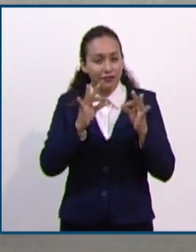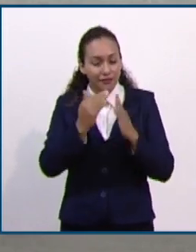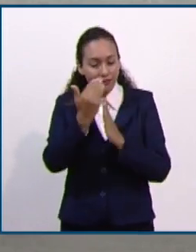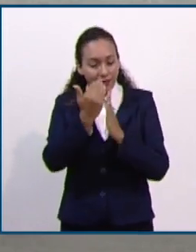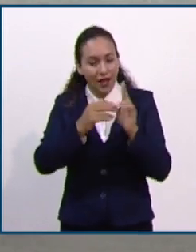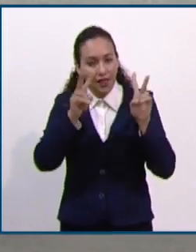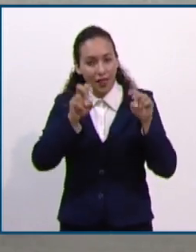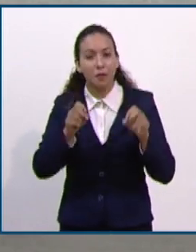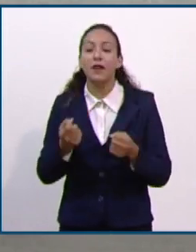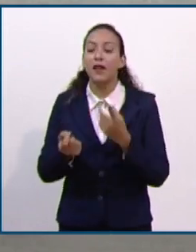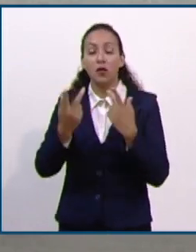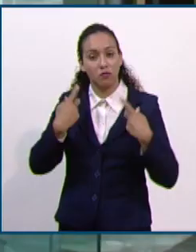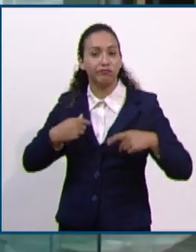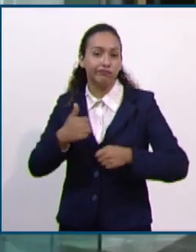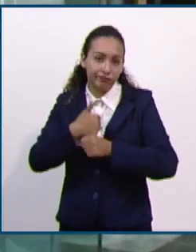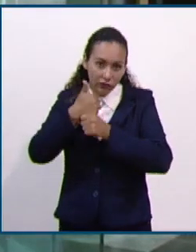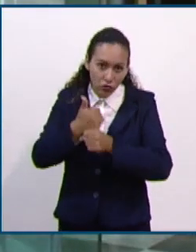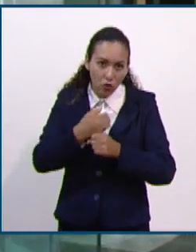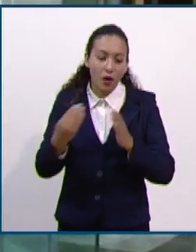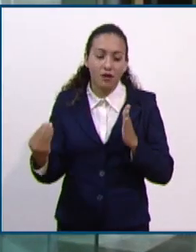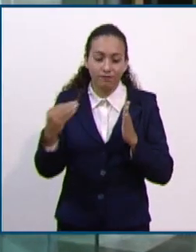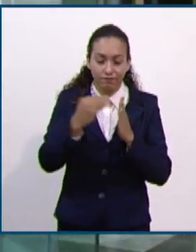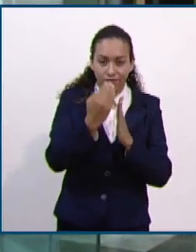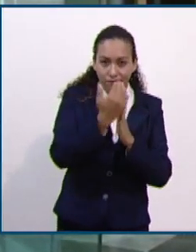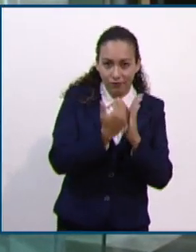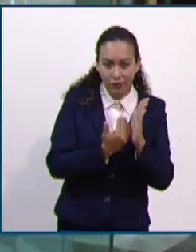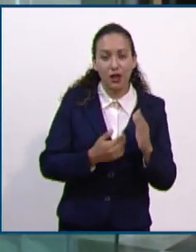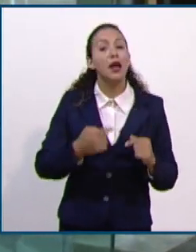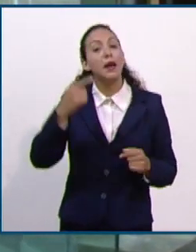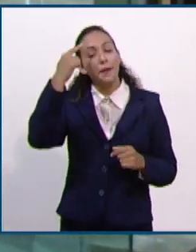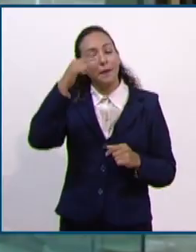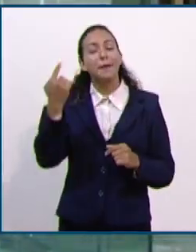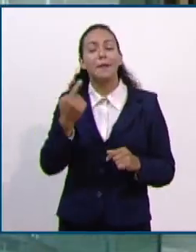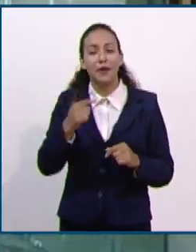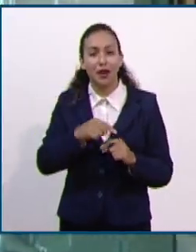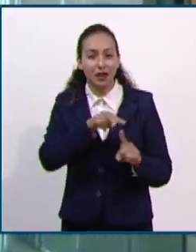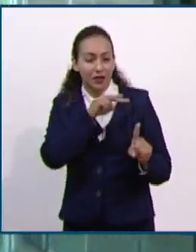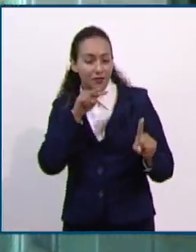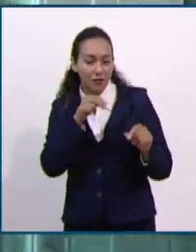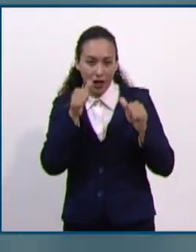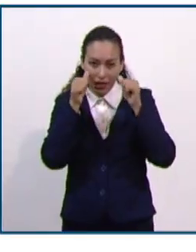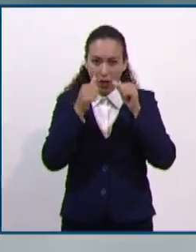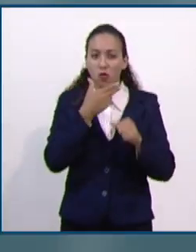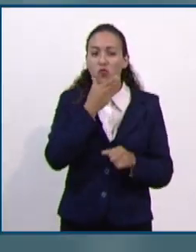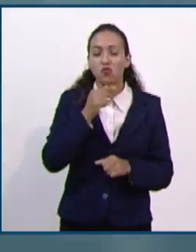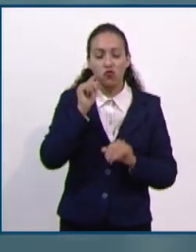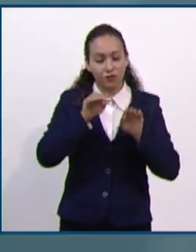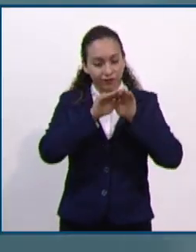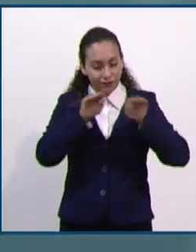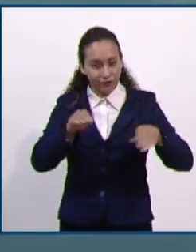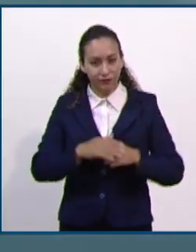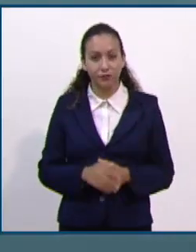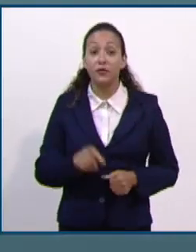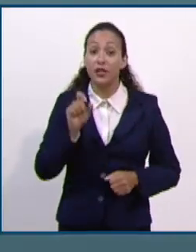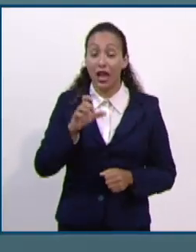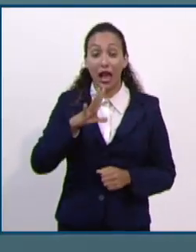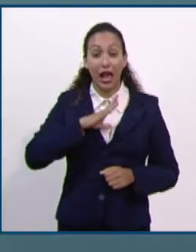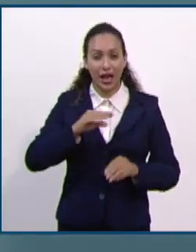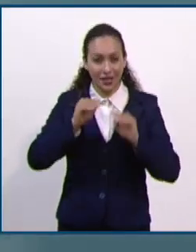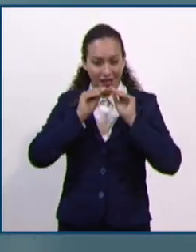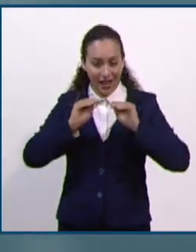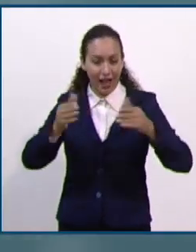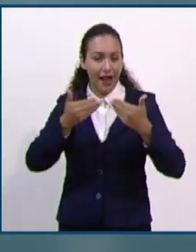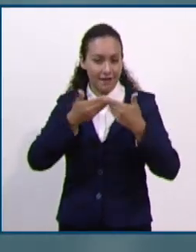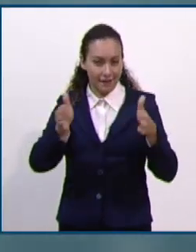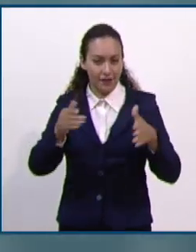los testimonios de las víctimas, con el objetivo de juzgar con perspectiva de género. Asimismo, está abierta la convocatoria al público